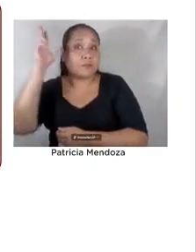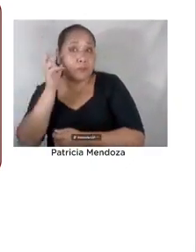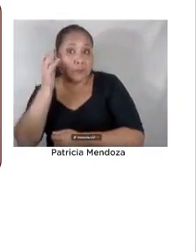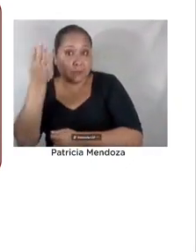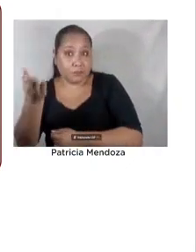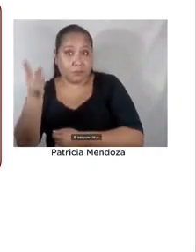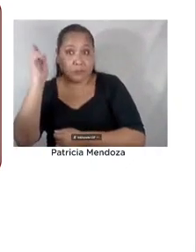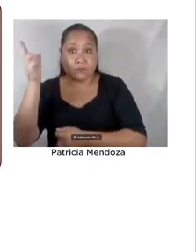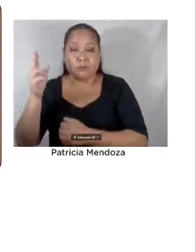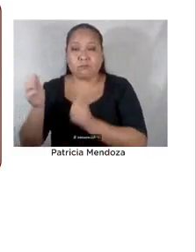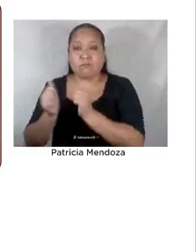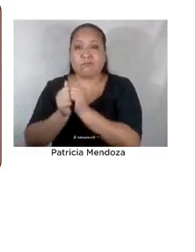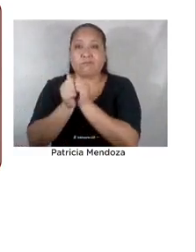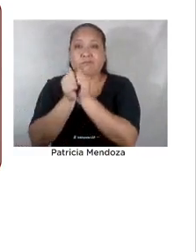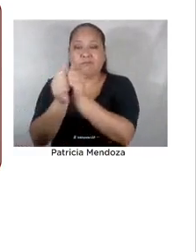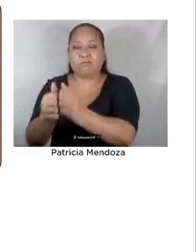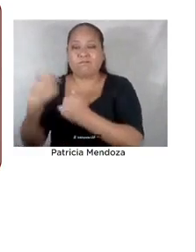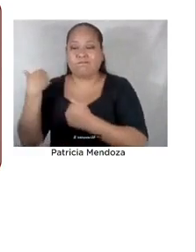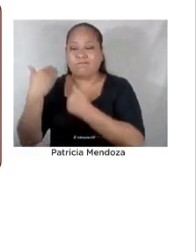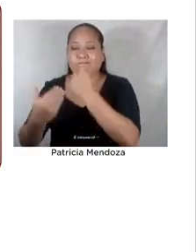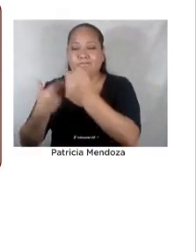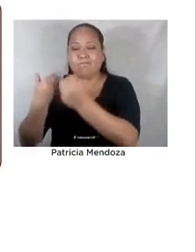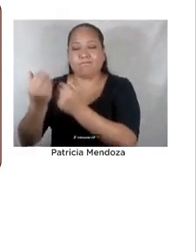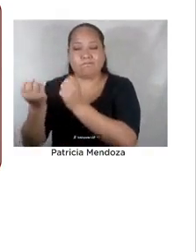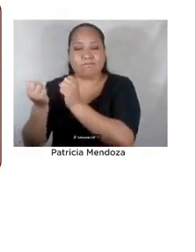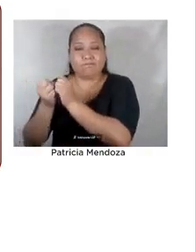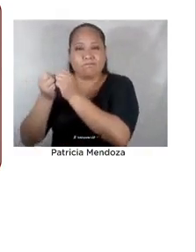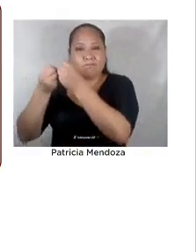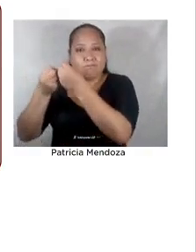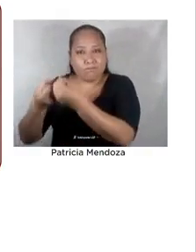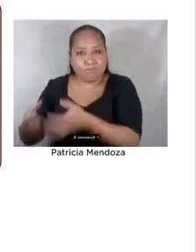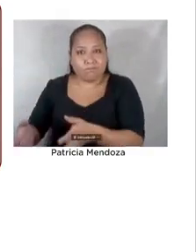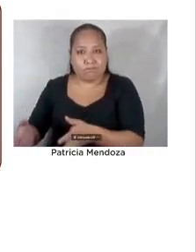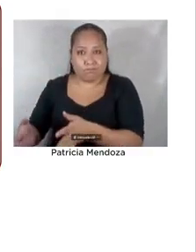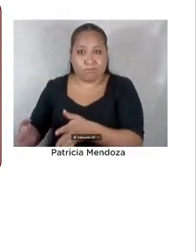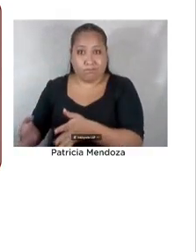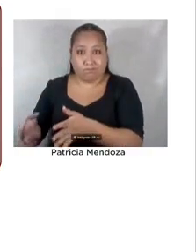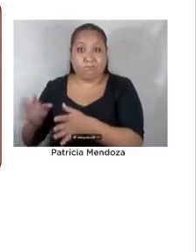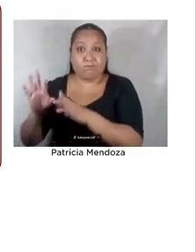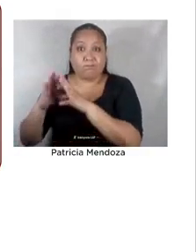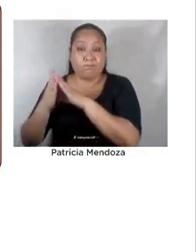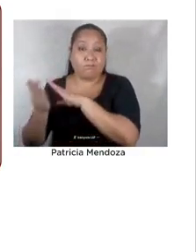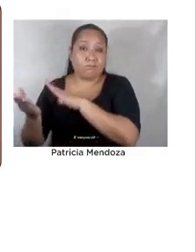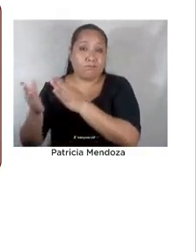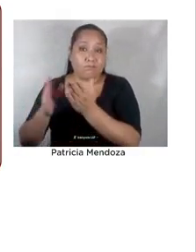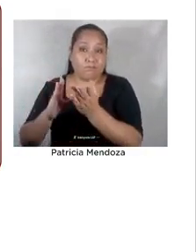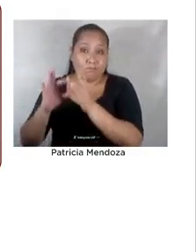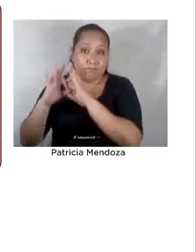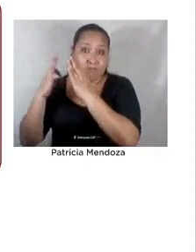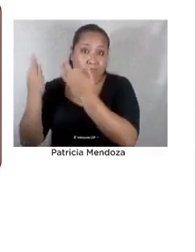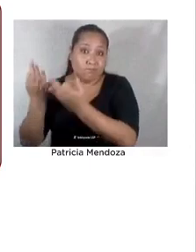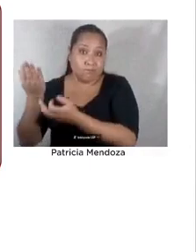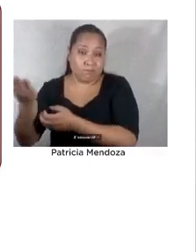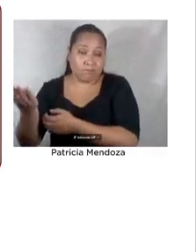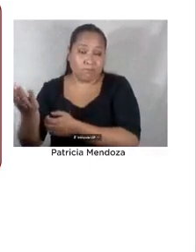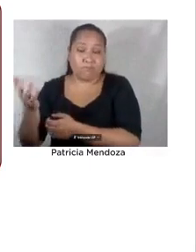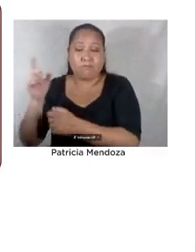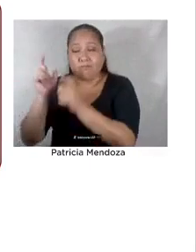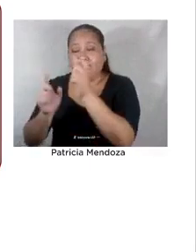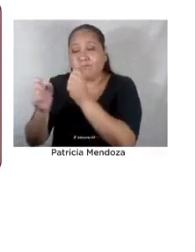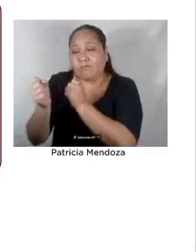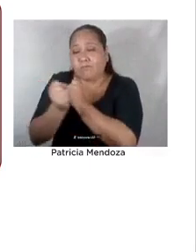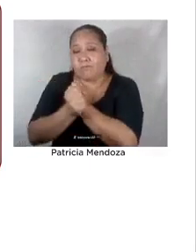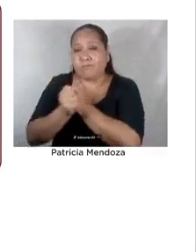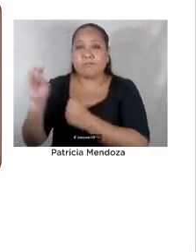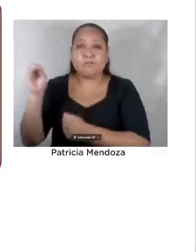procesos de duelo, debido a pérdidas, pero de familiares, de personas queridas, pero también